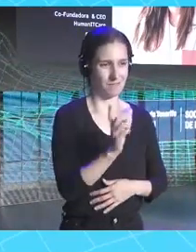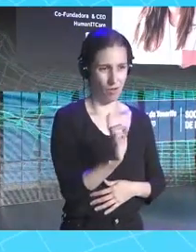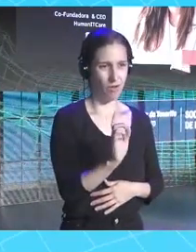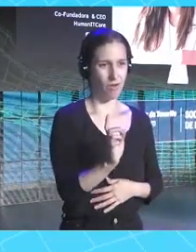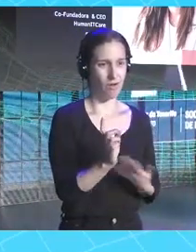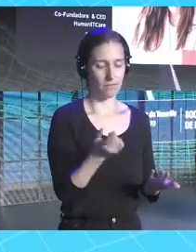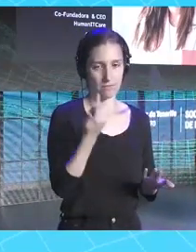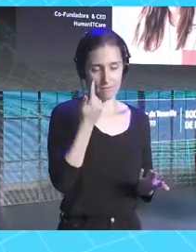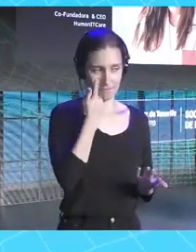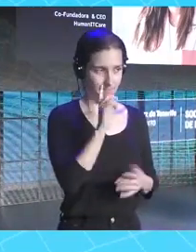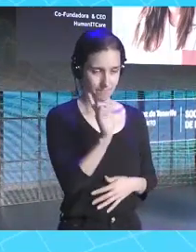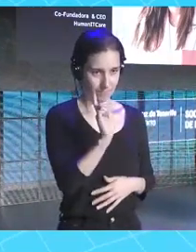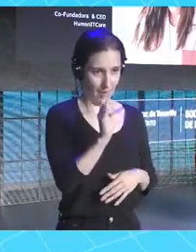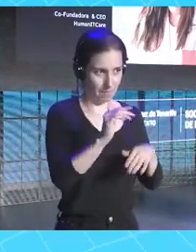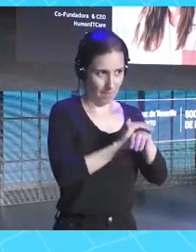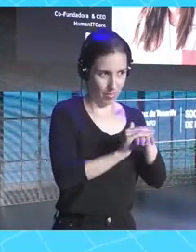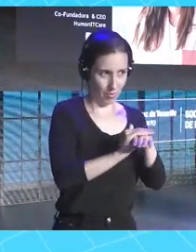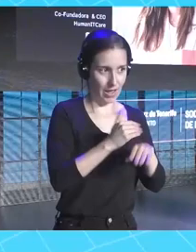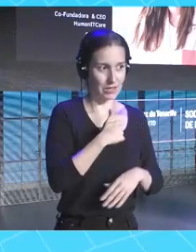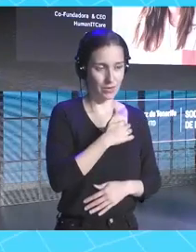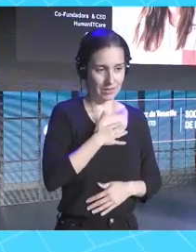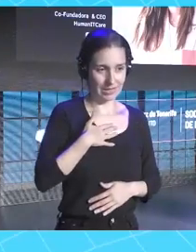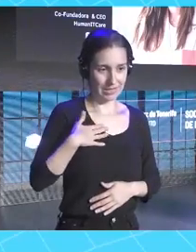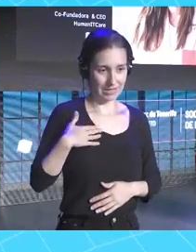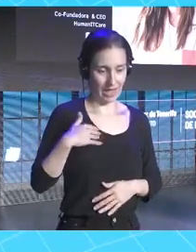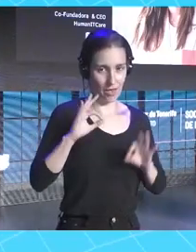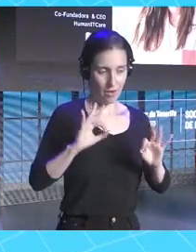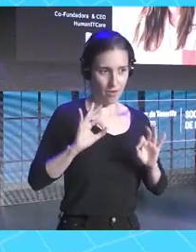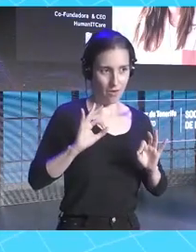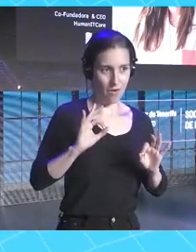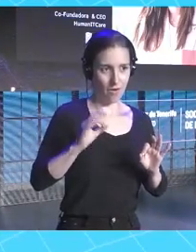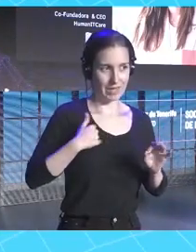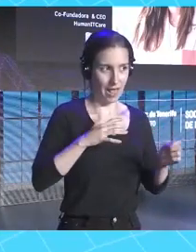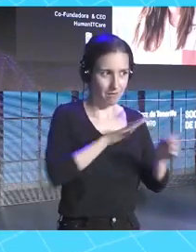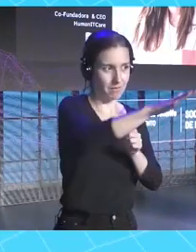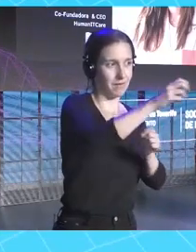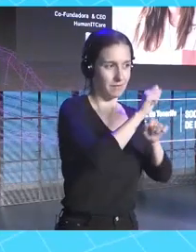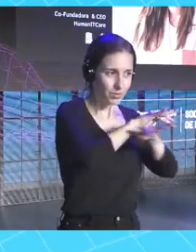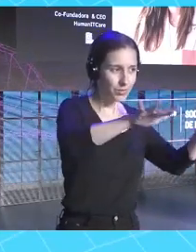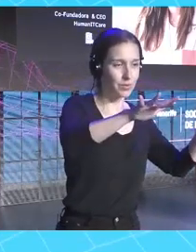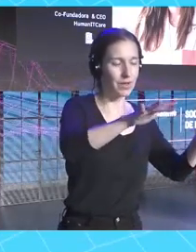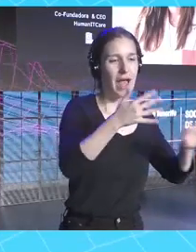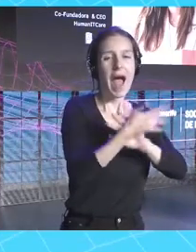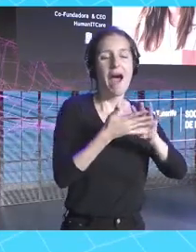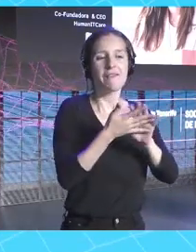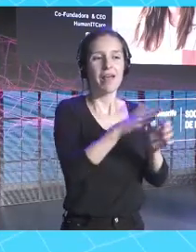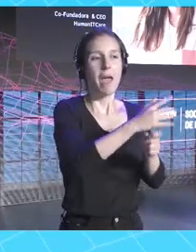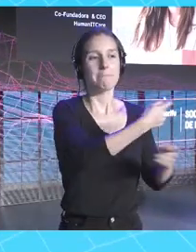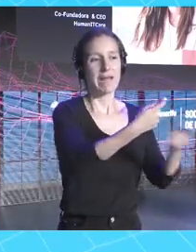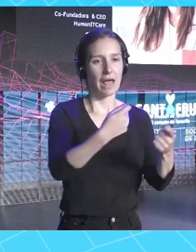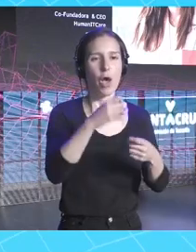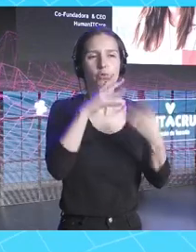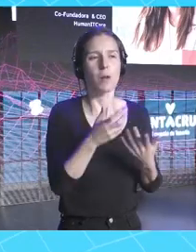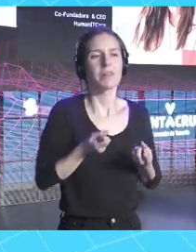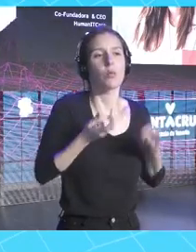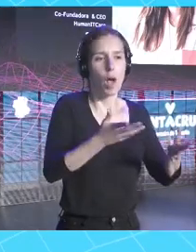no no espera perdona Yo quiero llegar aquí o sea porque esto tiene una re has hablado de mercados En cuántos mercados estáis